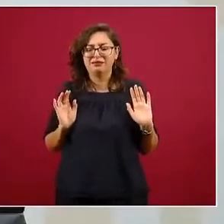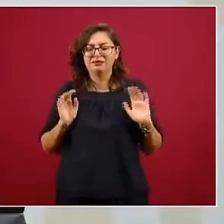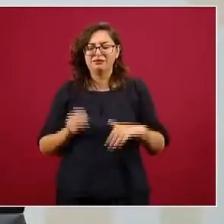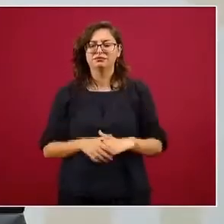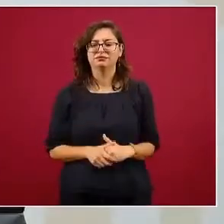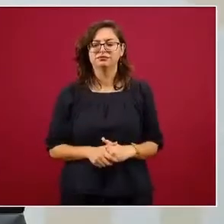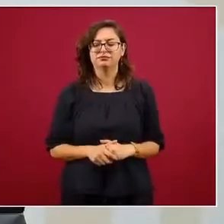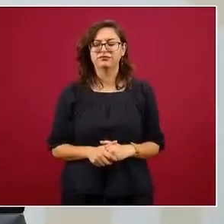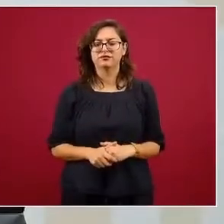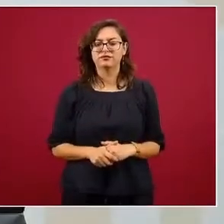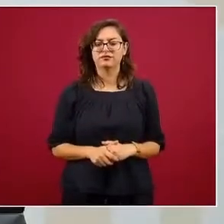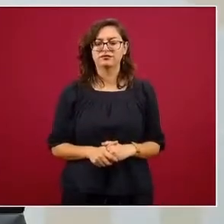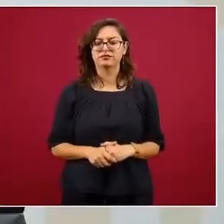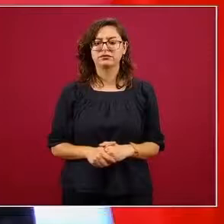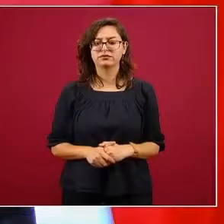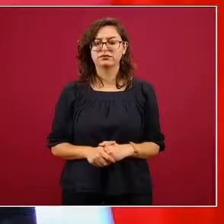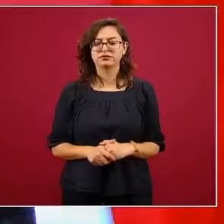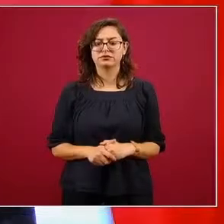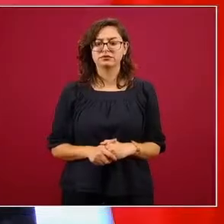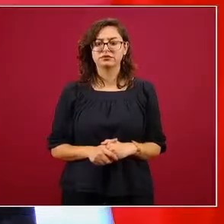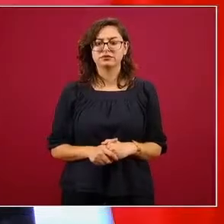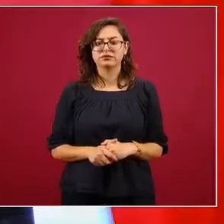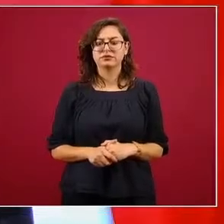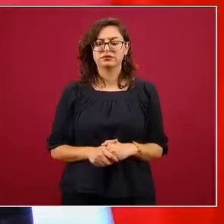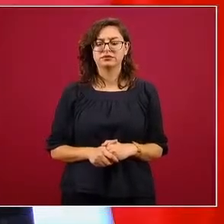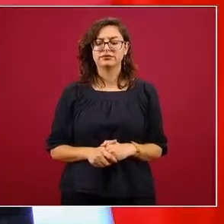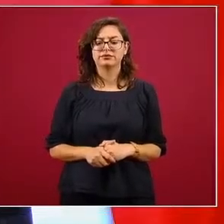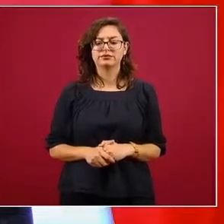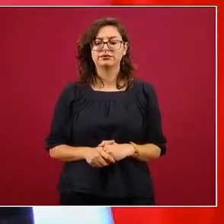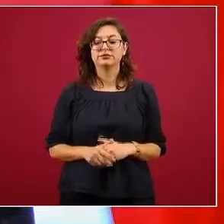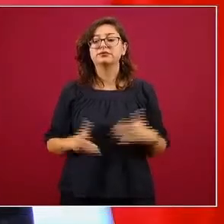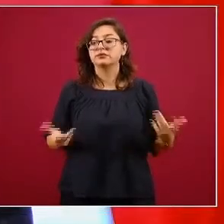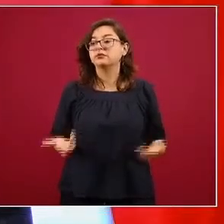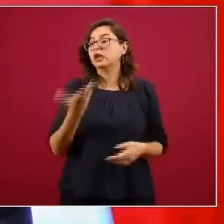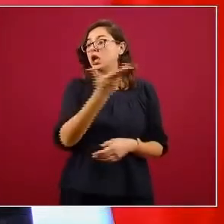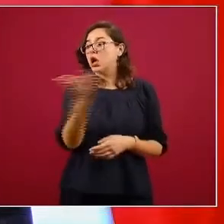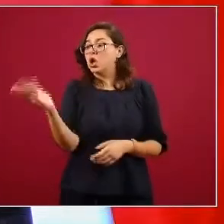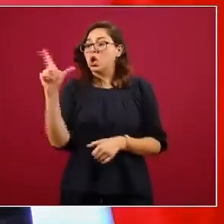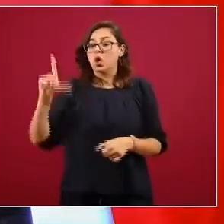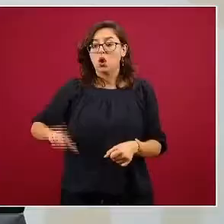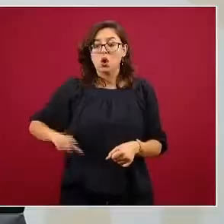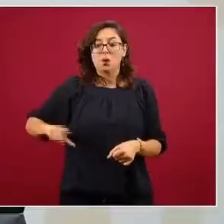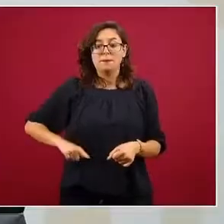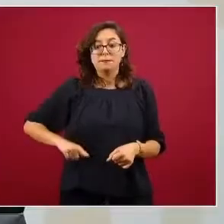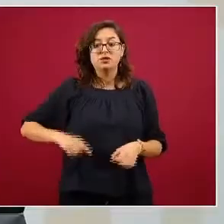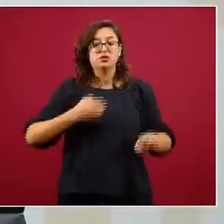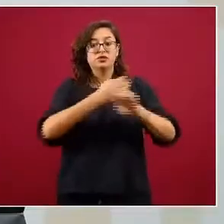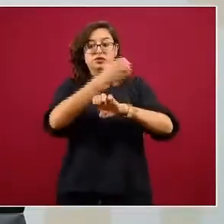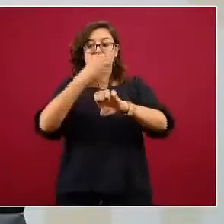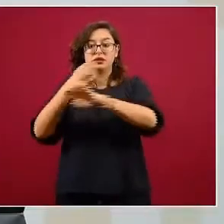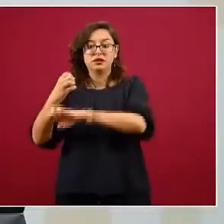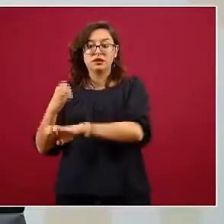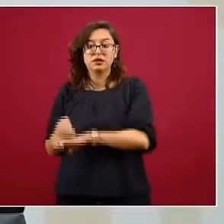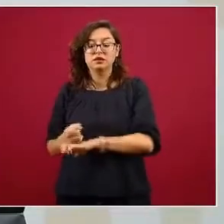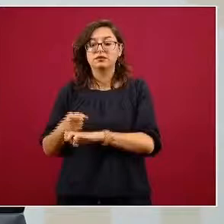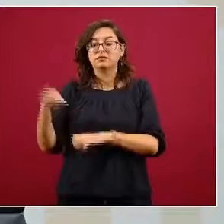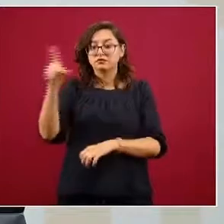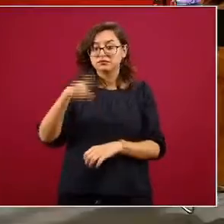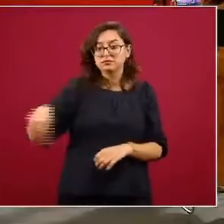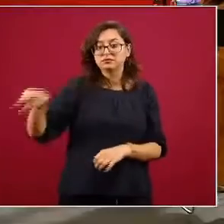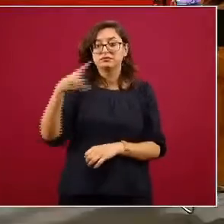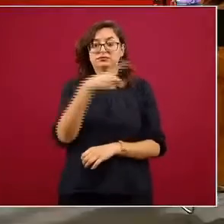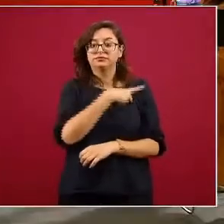quedar, e insisto, a petición de los gobiernos estatales, identificado